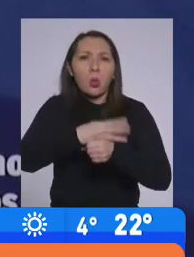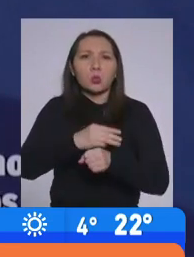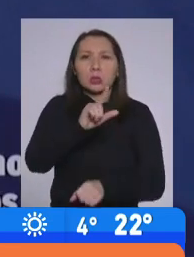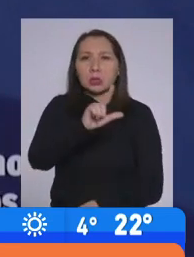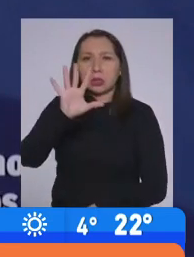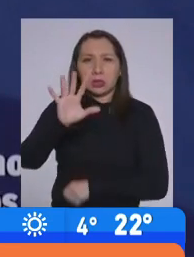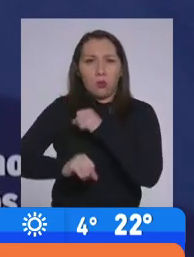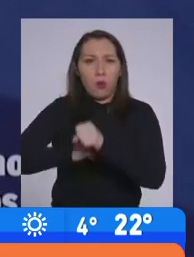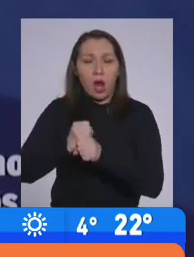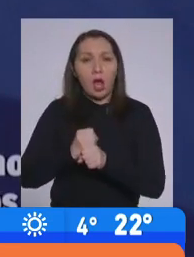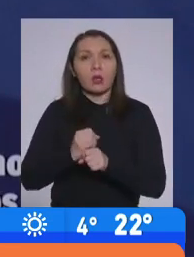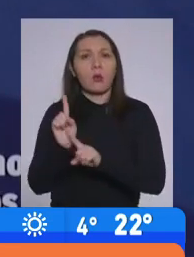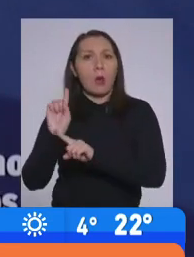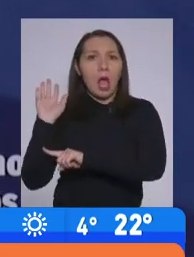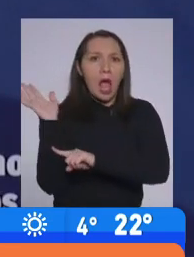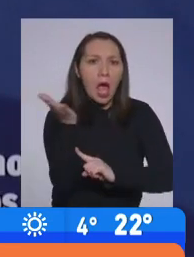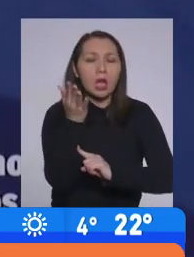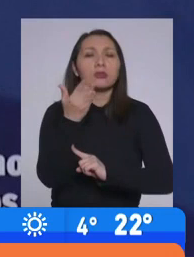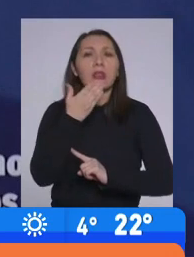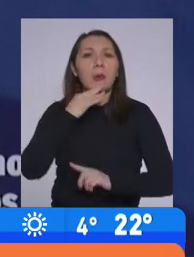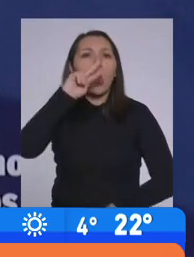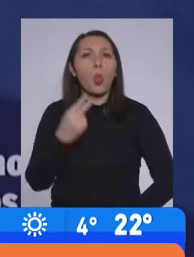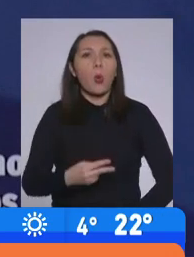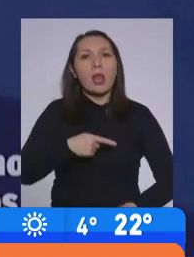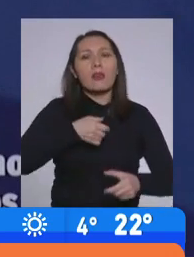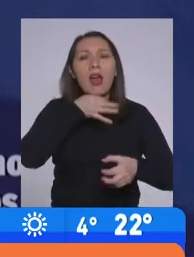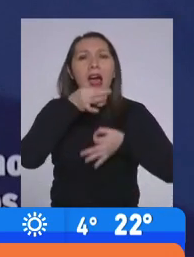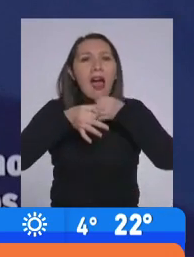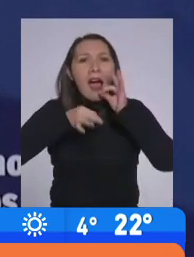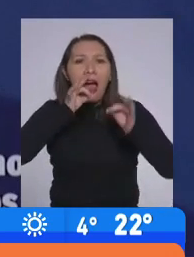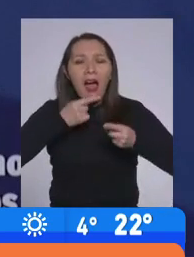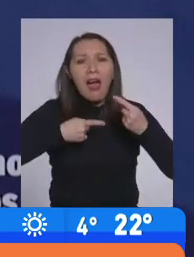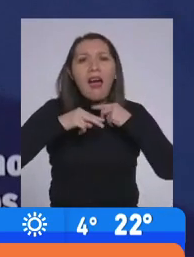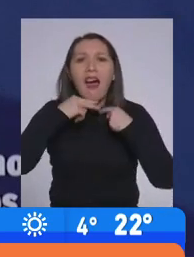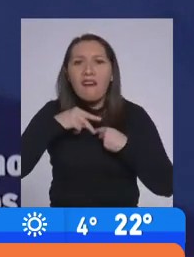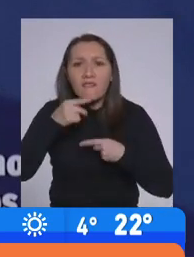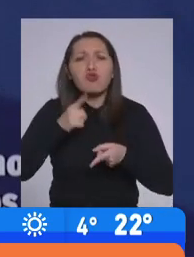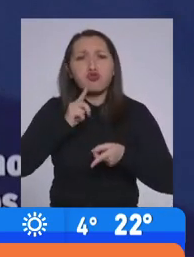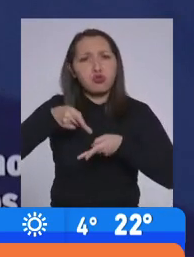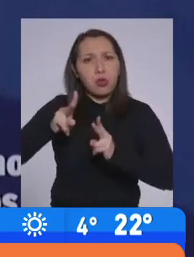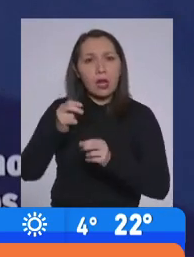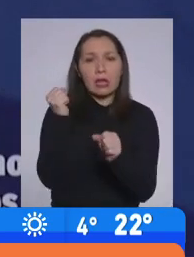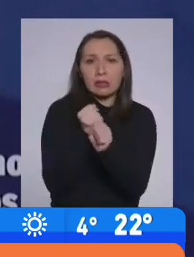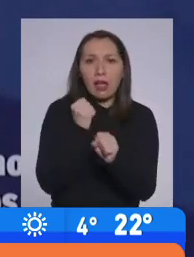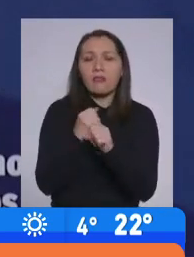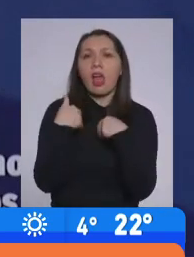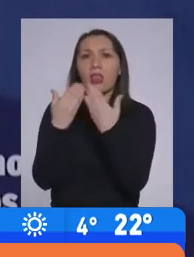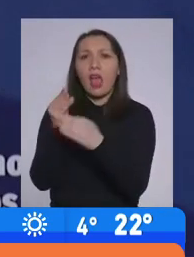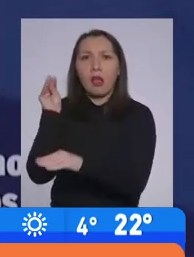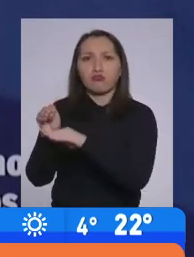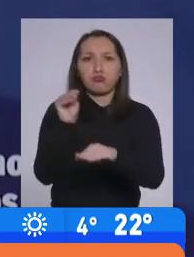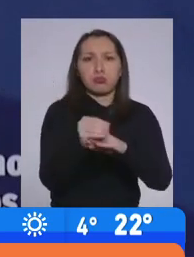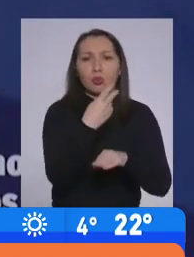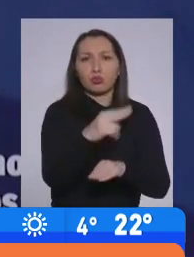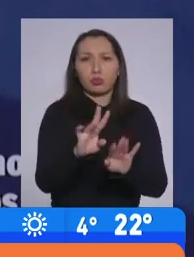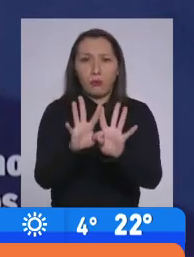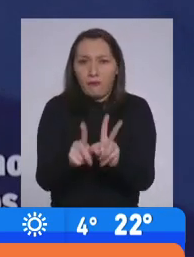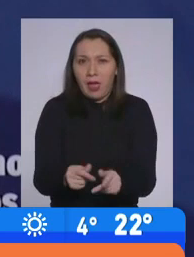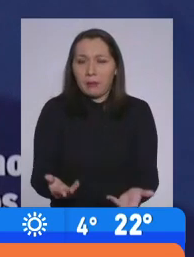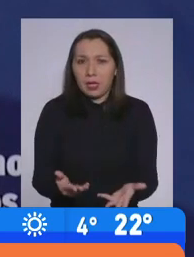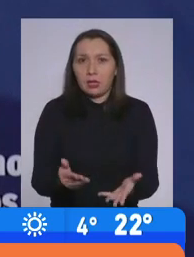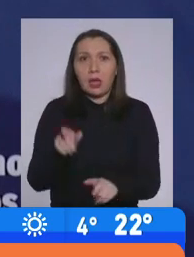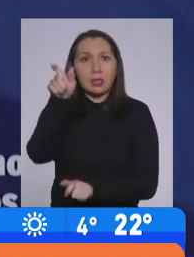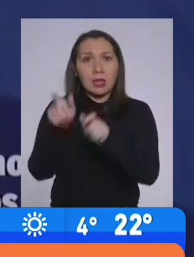años son garzón así son dueños de cafeterías que tienen derecho a trabajar y al llevar el pan a su familia